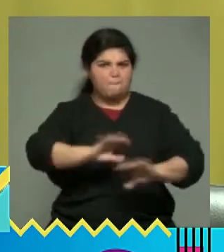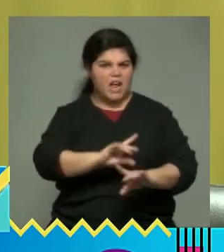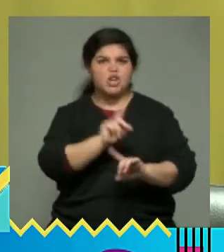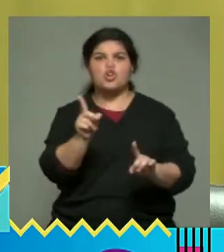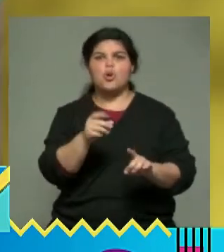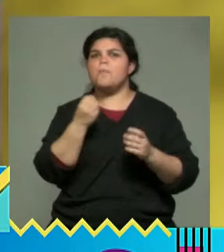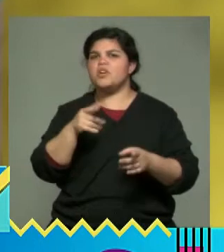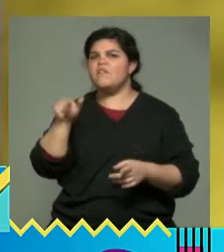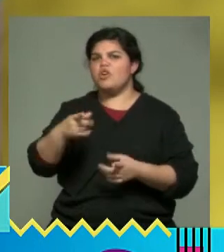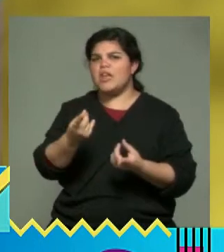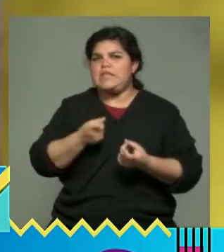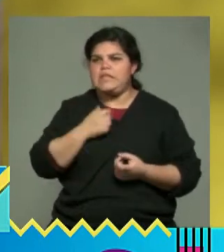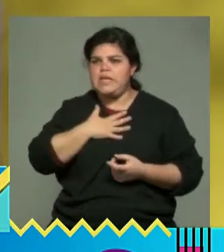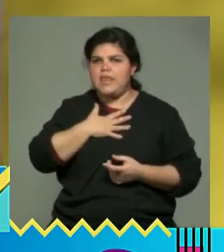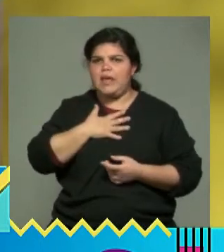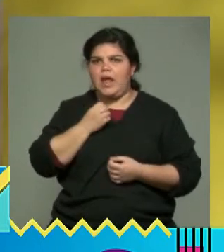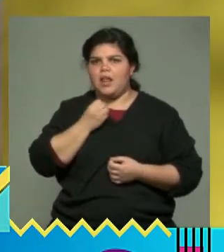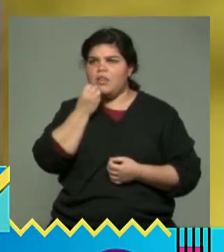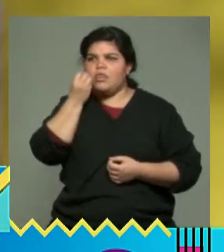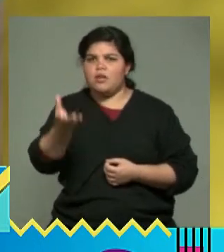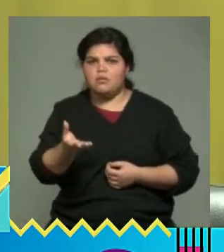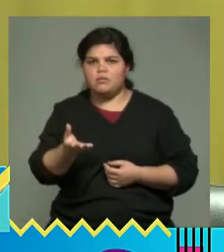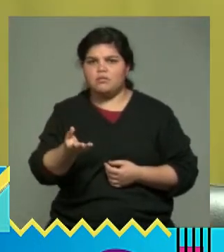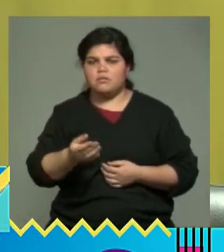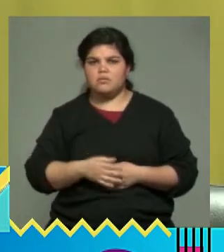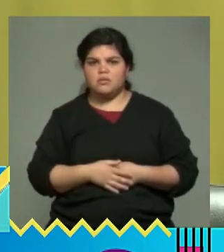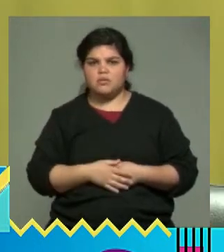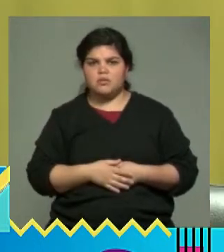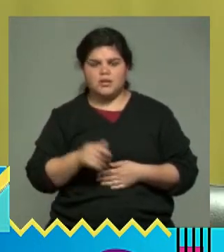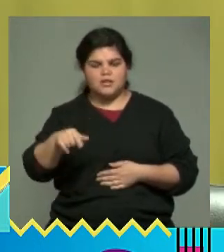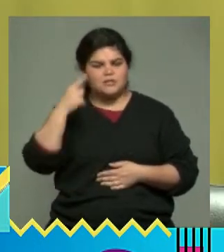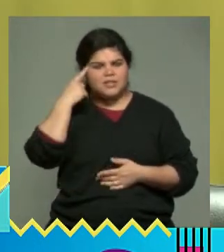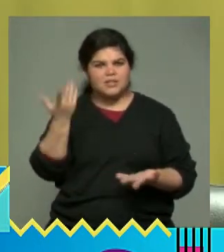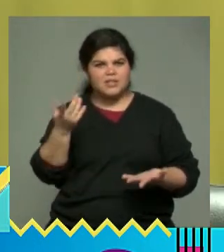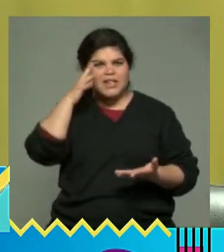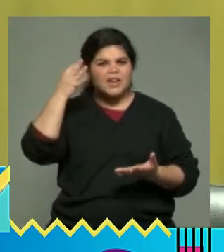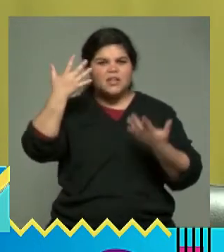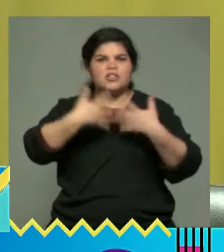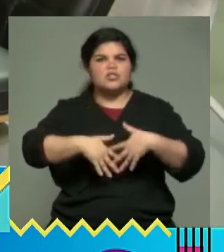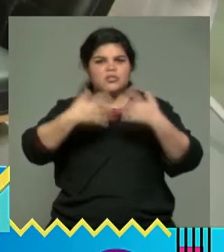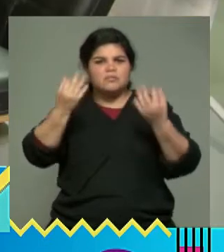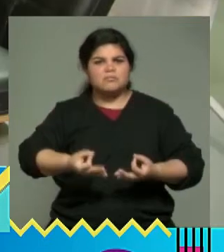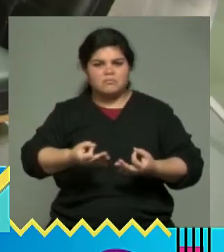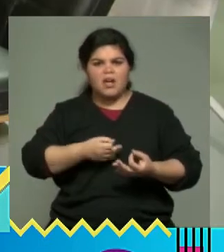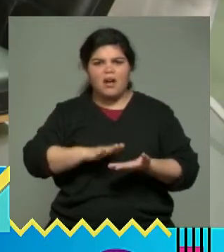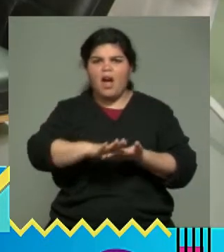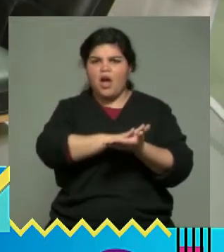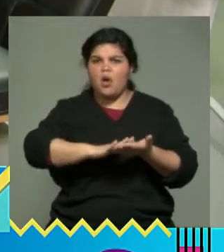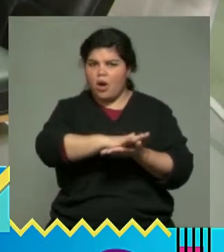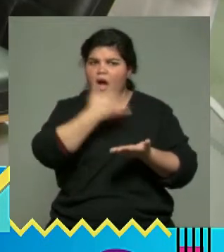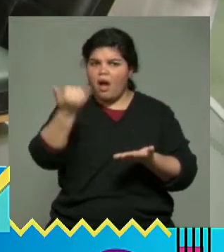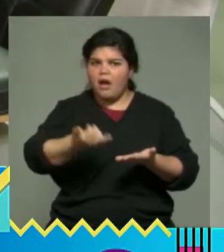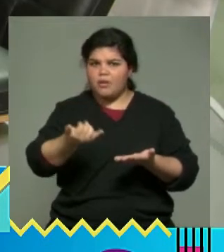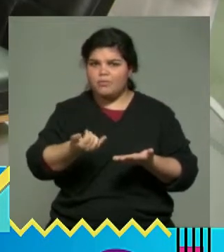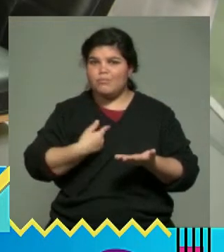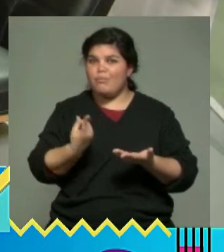tuviste esa necesidad? Y eso nos llamaba la atención, porque racionalmente tenés todos los argumentos. Pero uno acá internamente